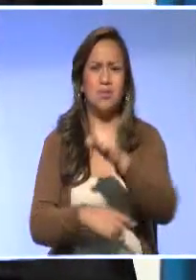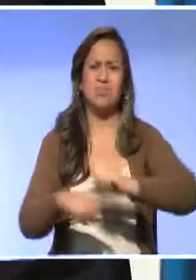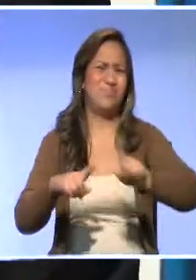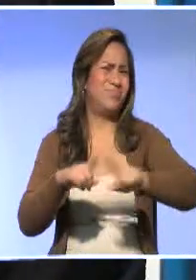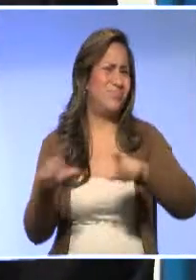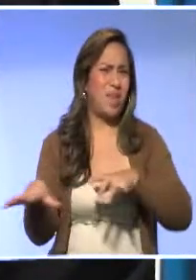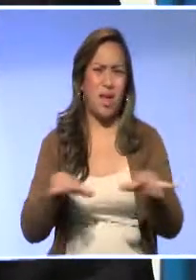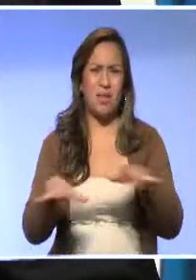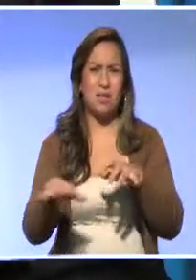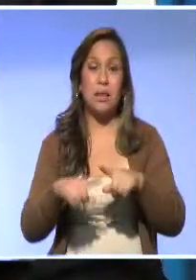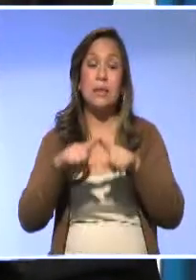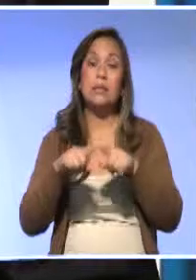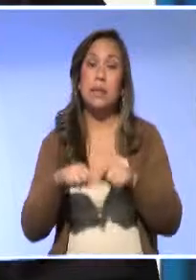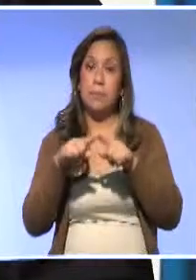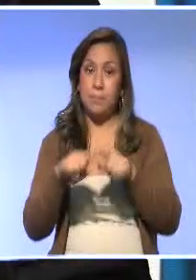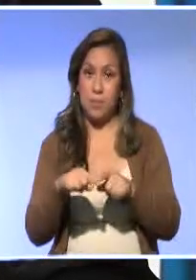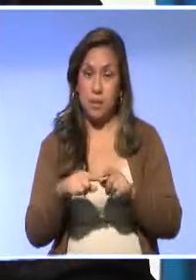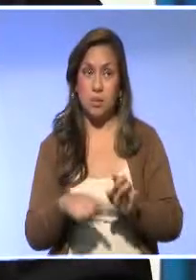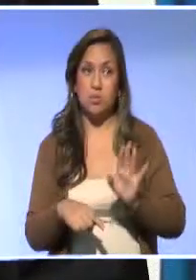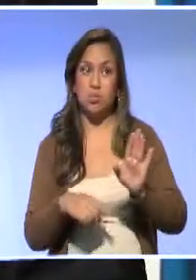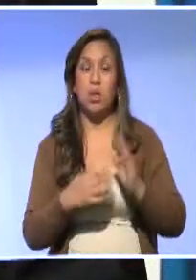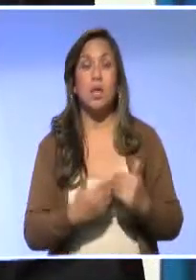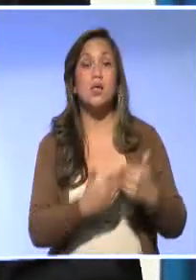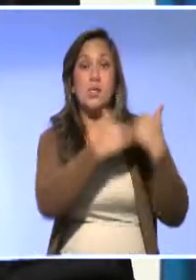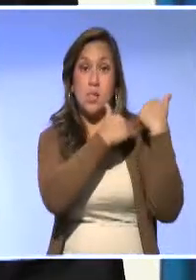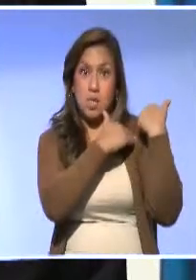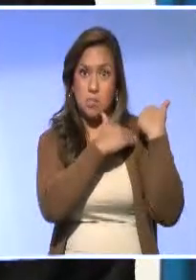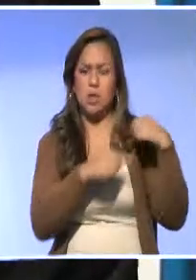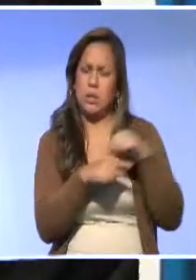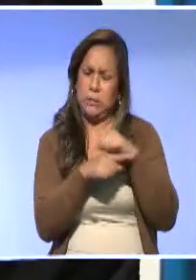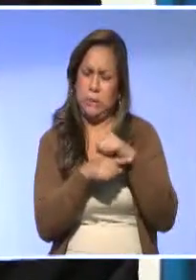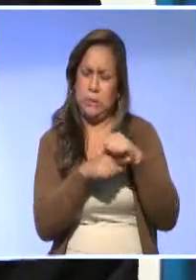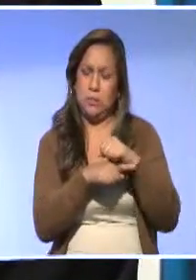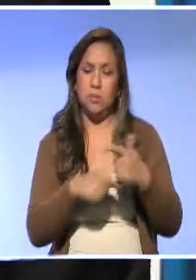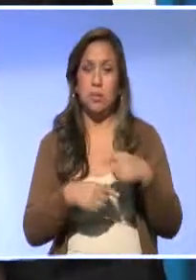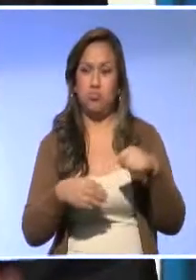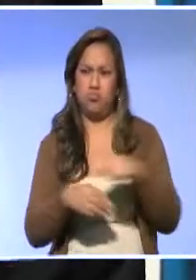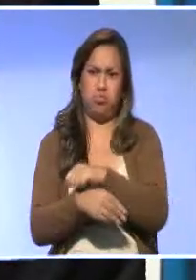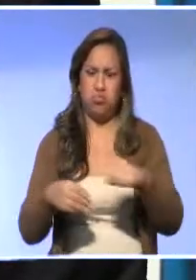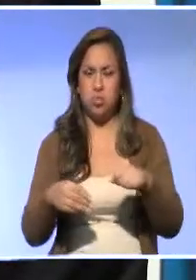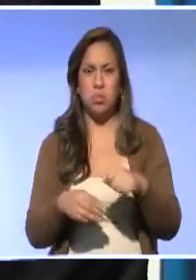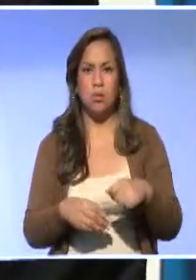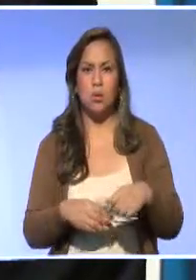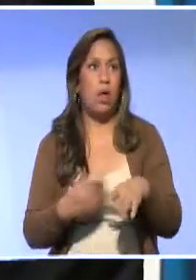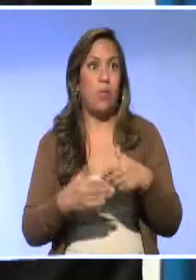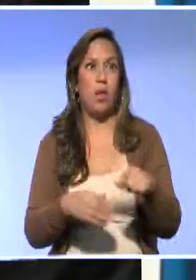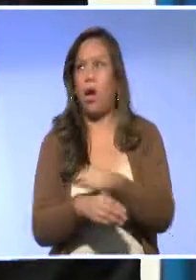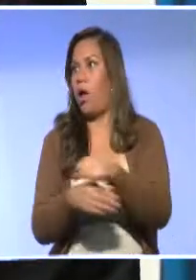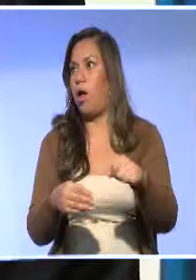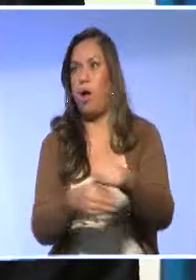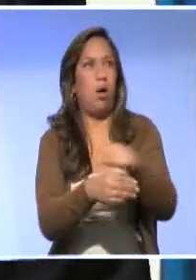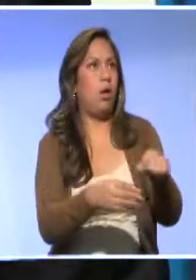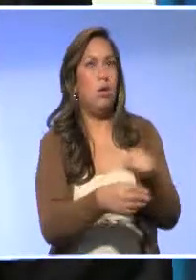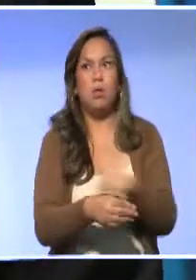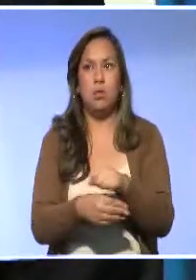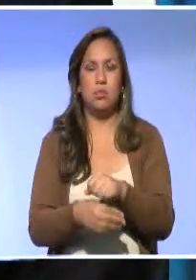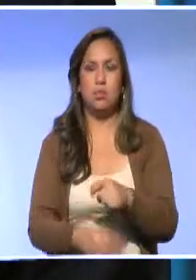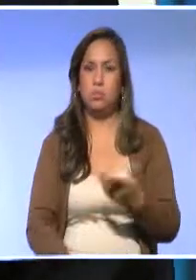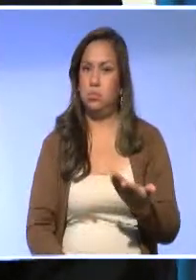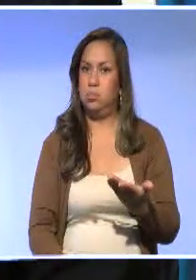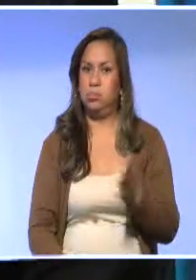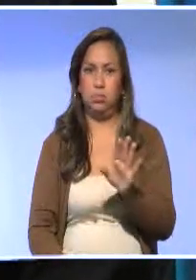depende de lo responsable que usted sea en el manejo de su tarjeta para que pueda gozar de los diferentes beneficios